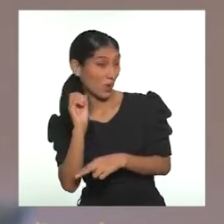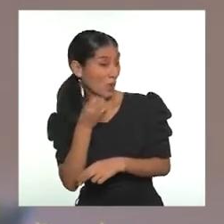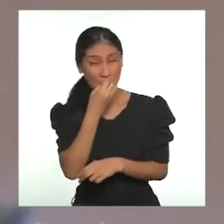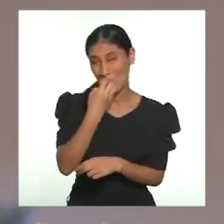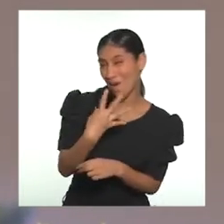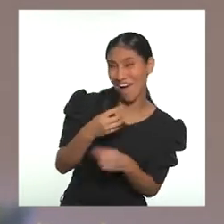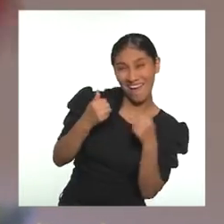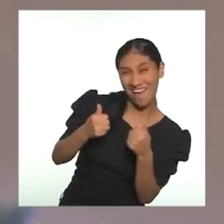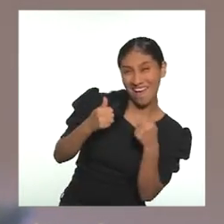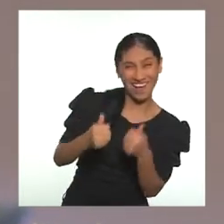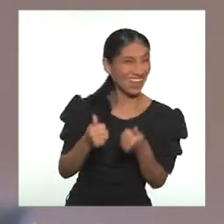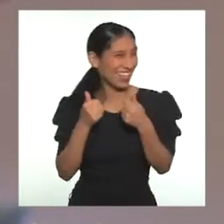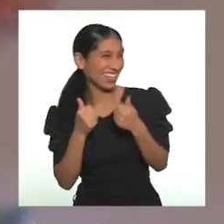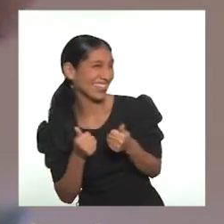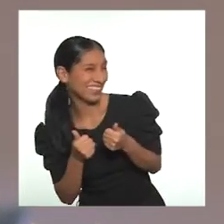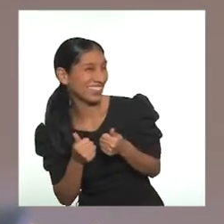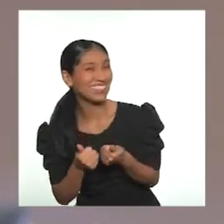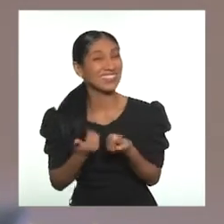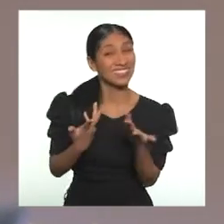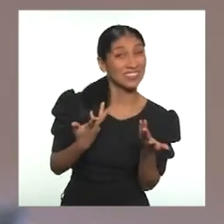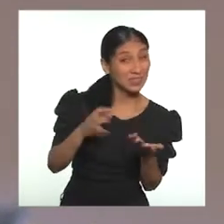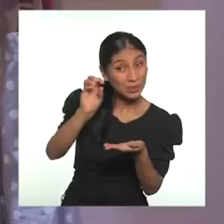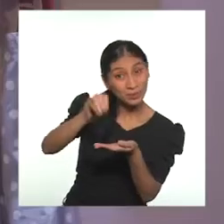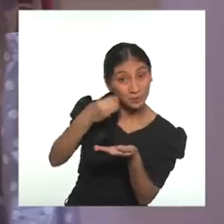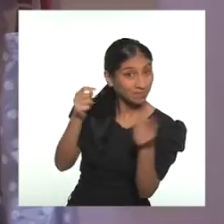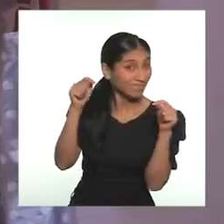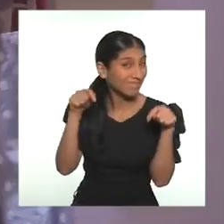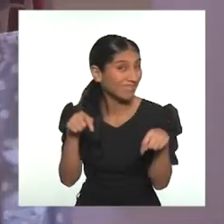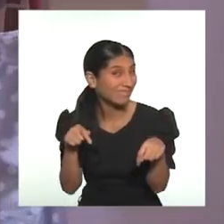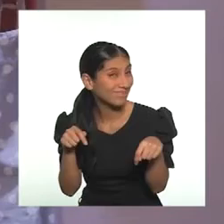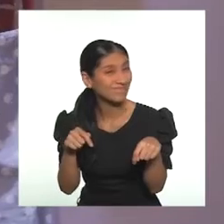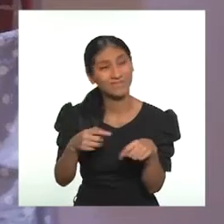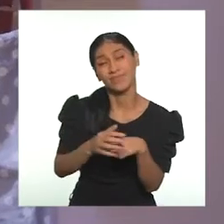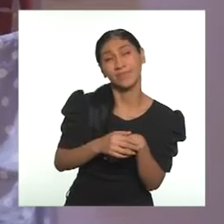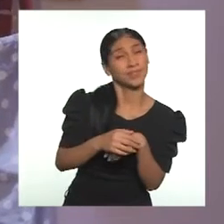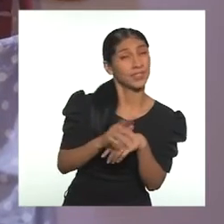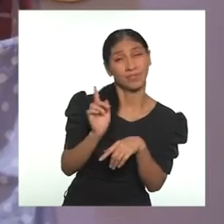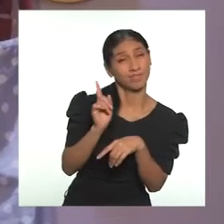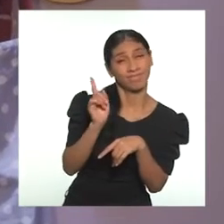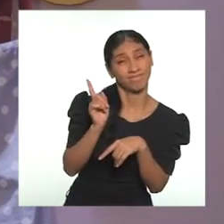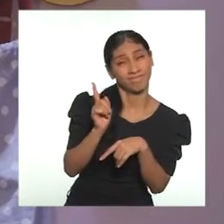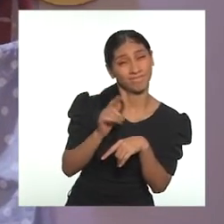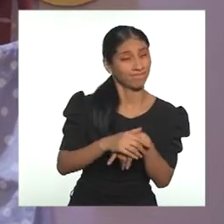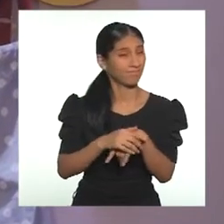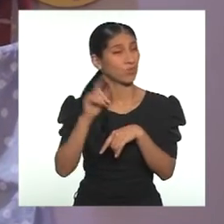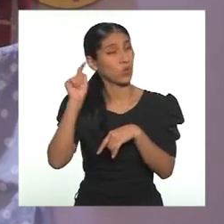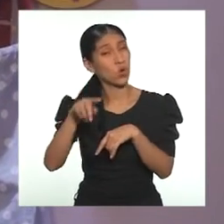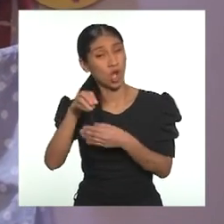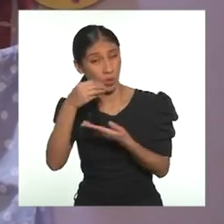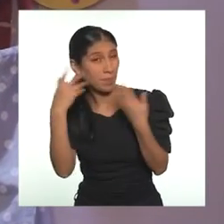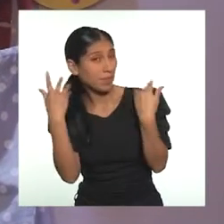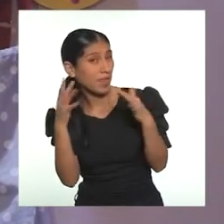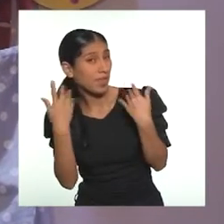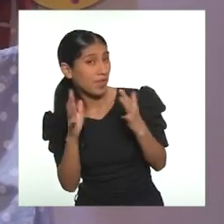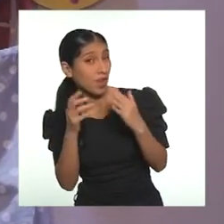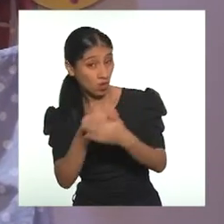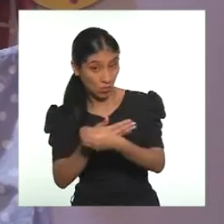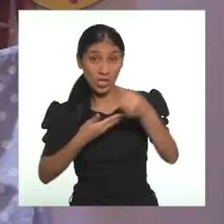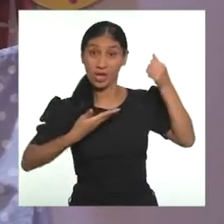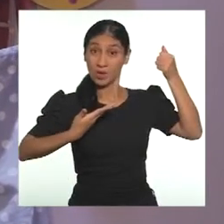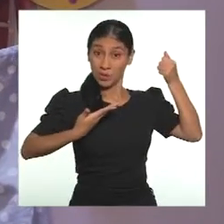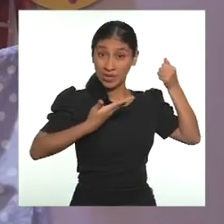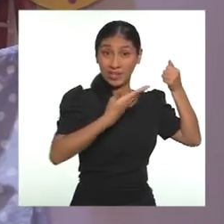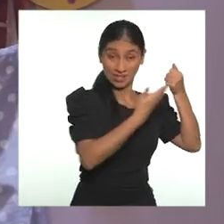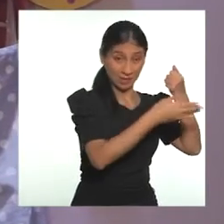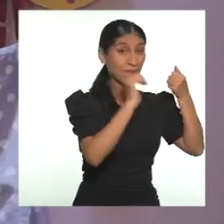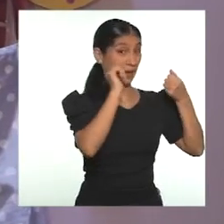¡Qué bien! ¡Qué bien! ¿Lo comeremos hoy? No. ¿Ah? Hoy ya tenemos comida.